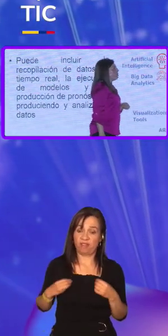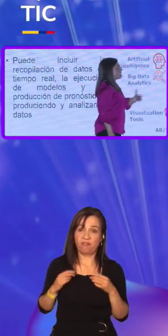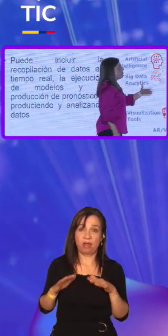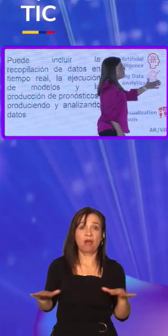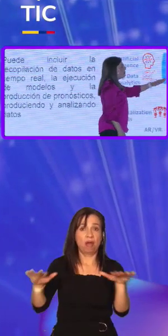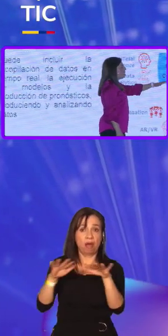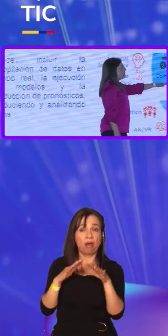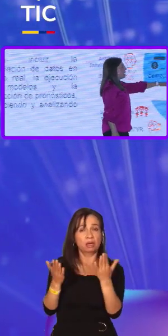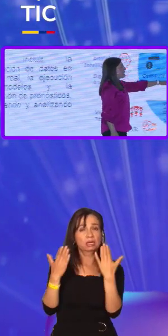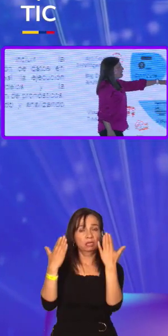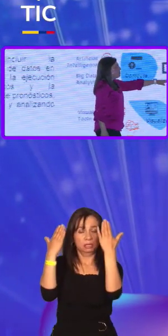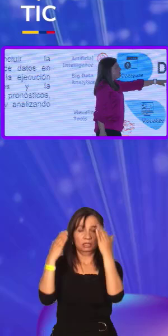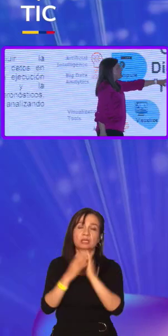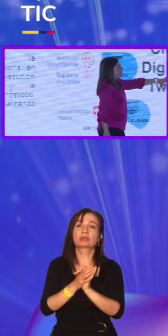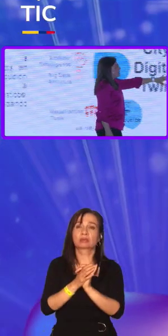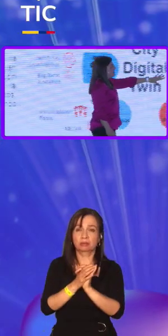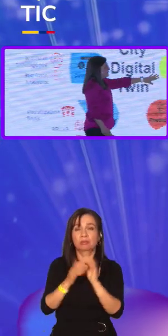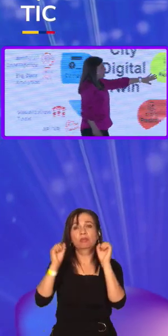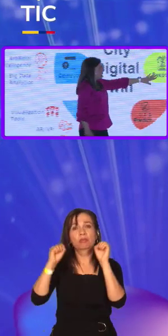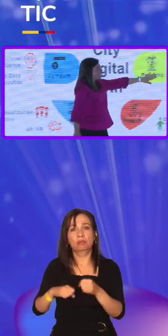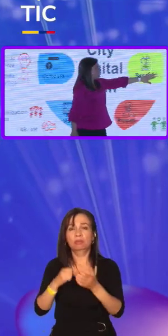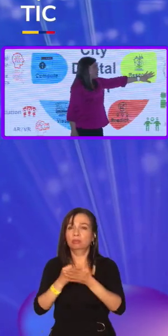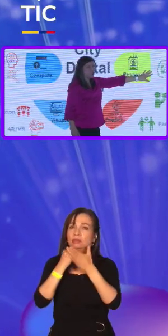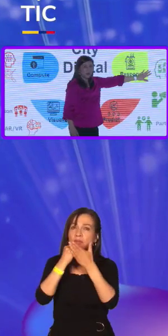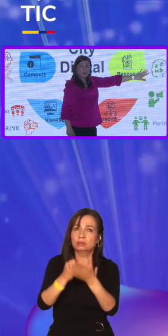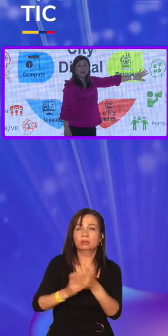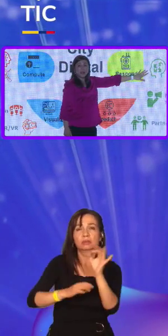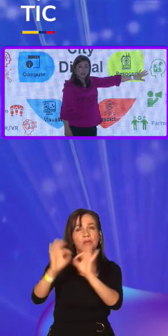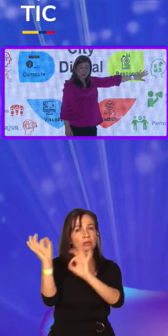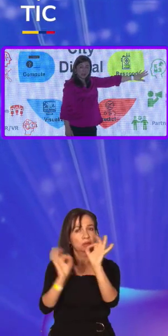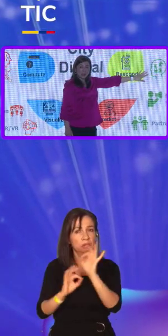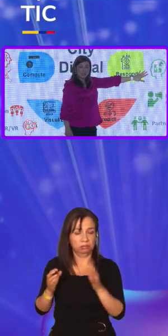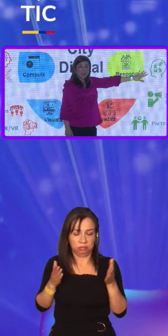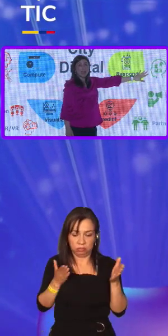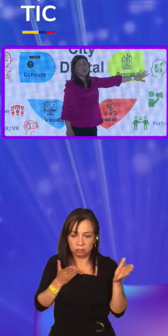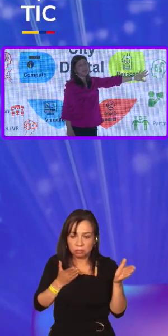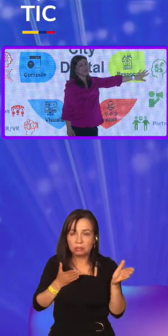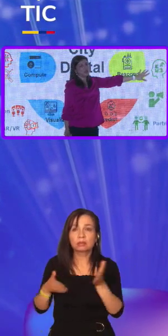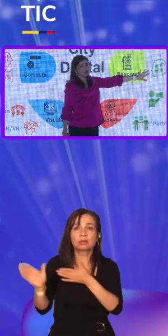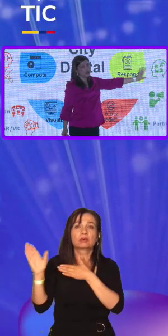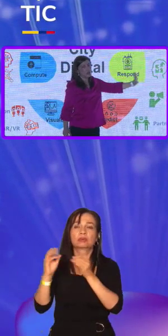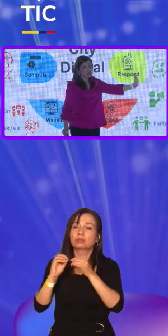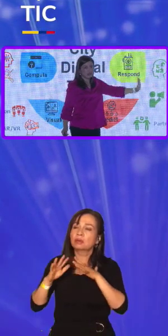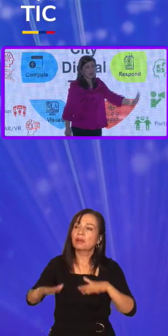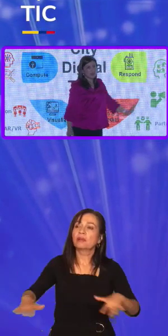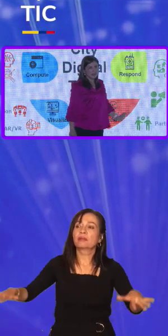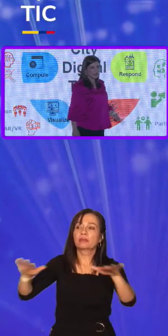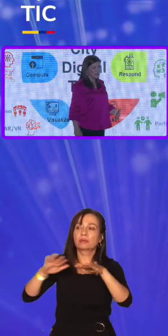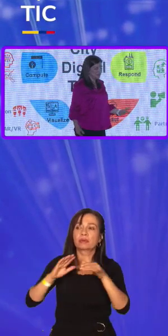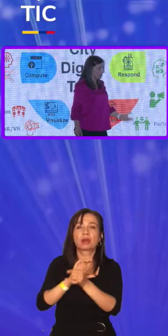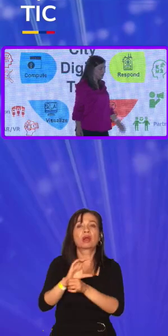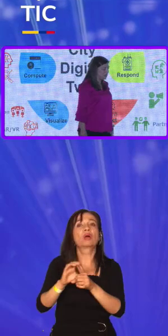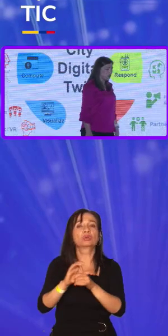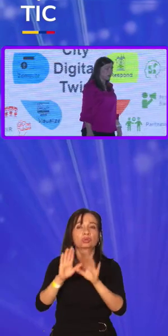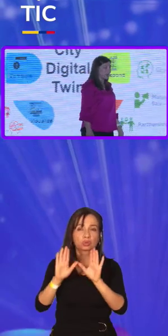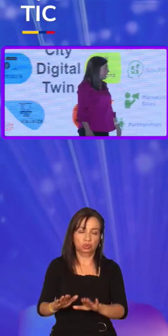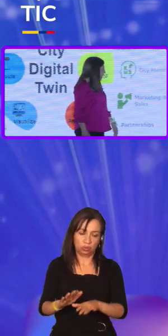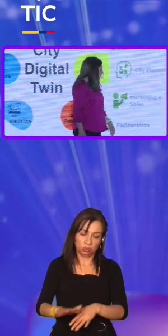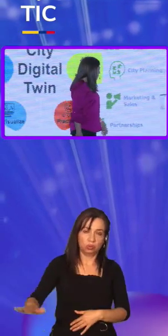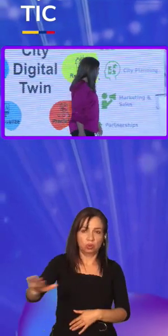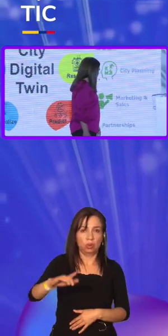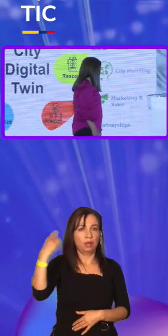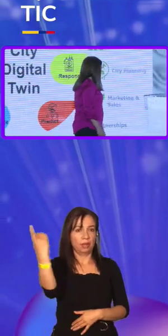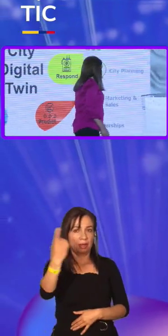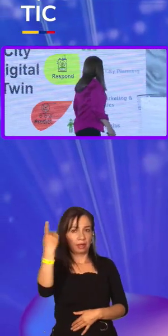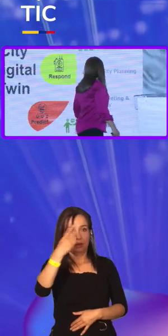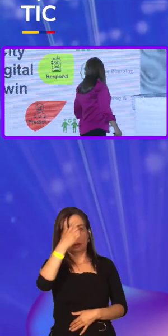benefician mucho, porque puedo mejorar mi gestión y planeamiento de mi territorio o ciudad, ¿verdad?, territorio